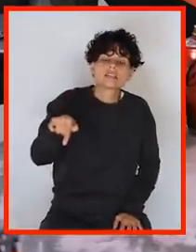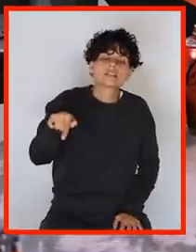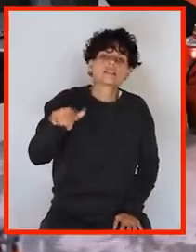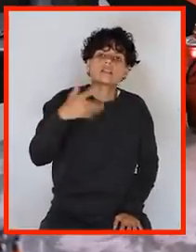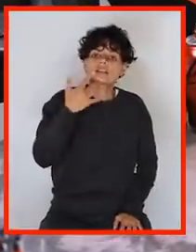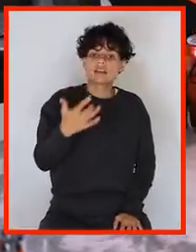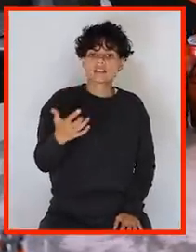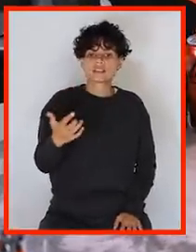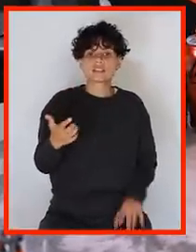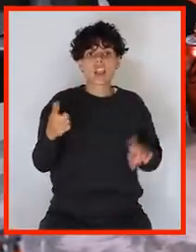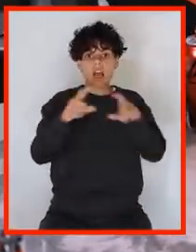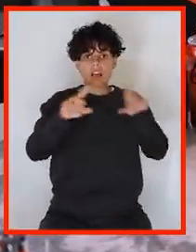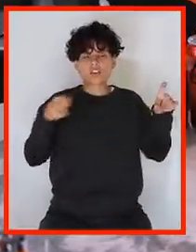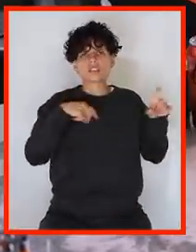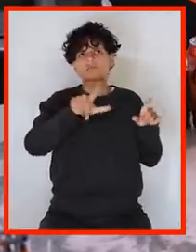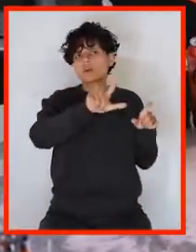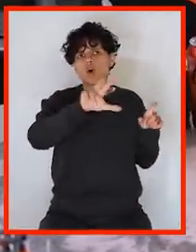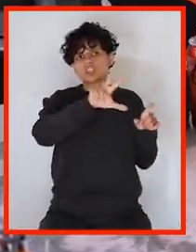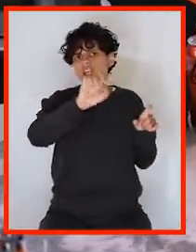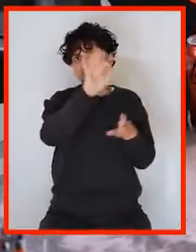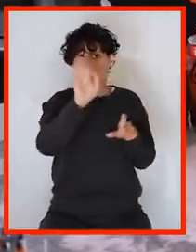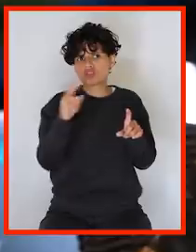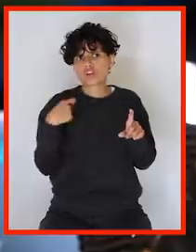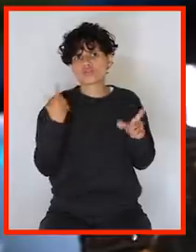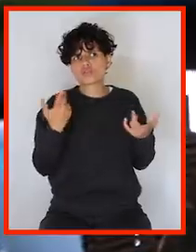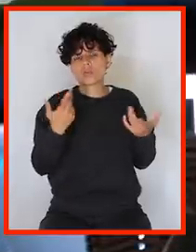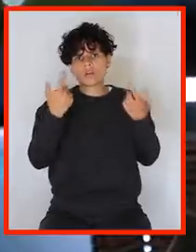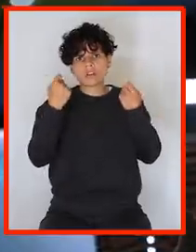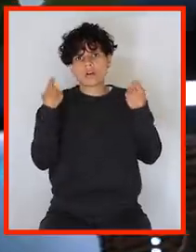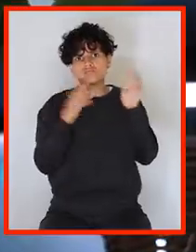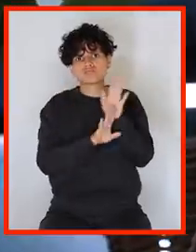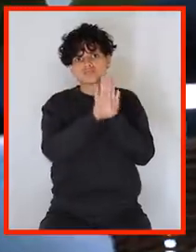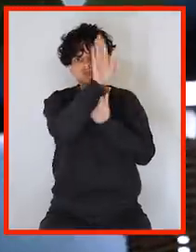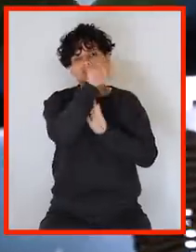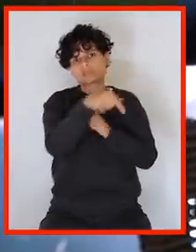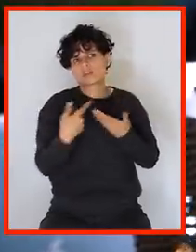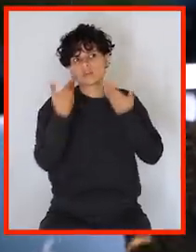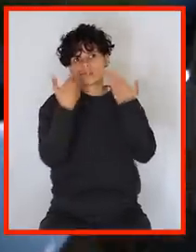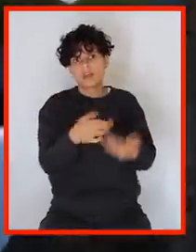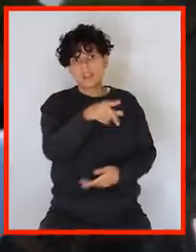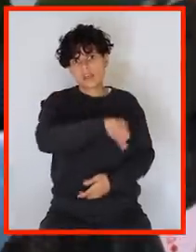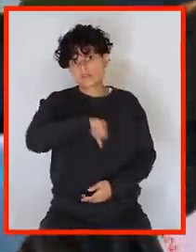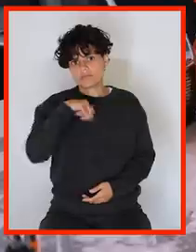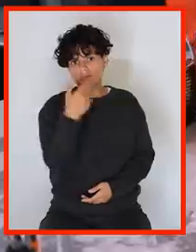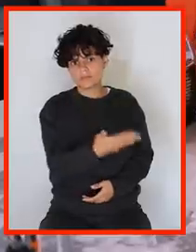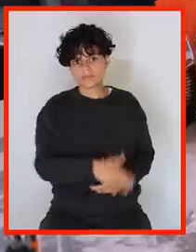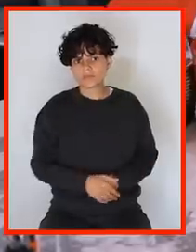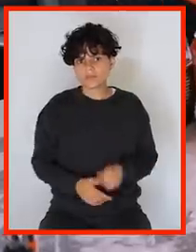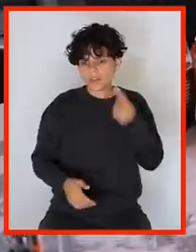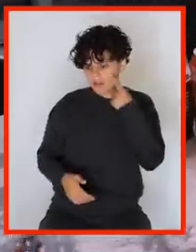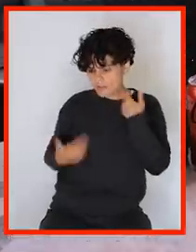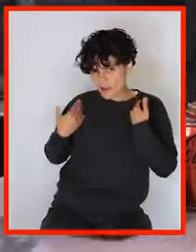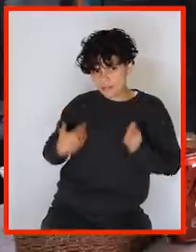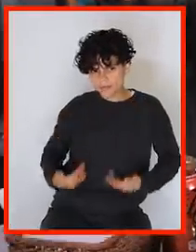el 70-80% de lo que fue como el éxito de ese tema, ¿cachai? Así que se le agradece harto y va a campo, ¿cachai? Oye, está